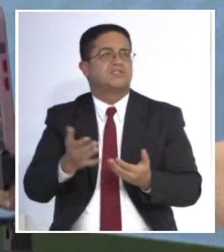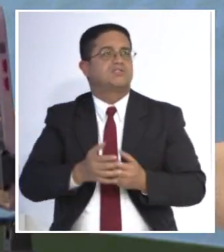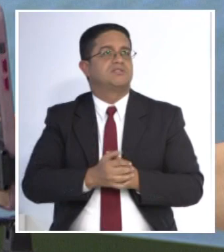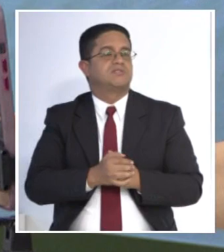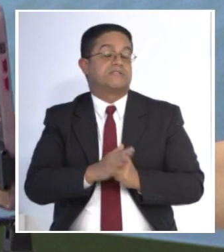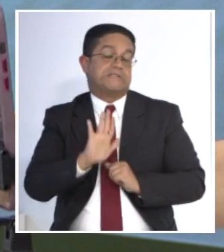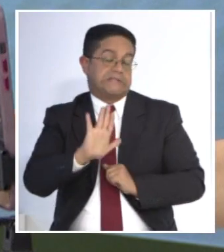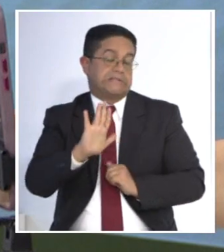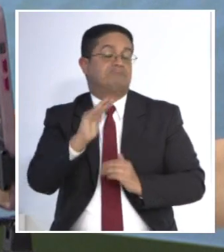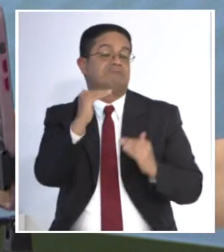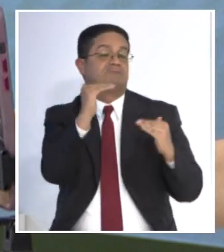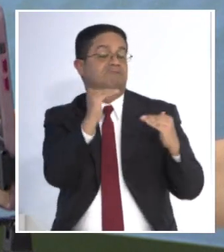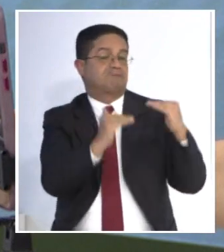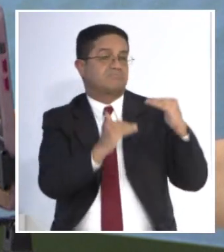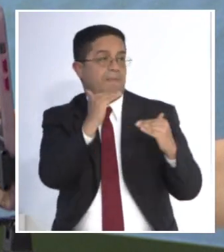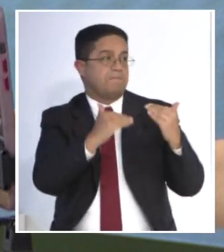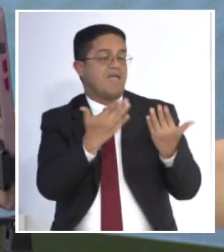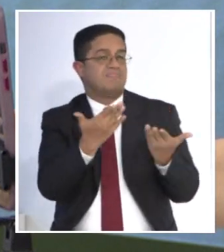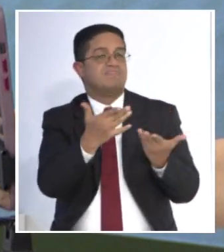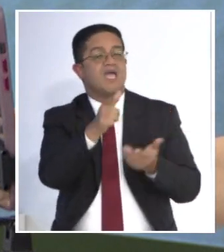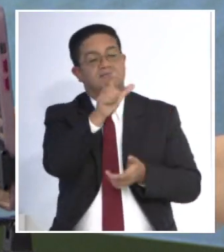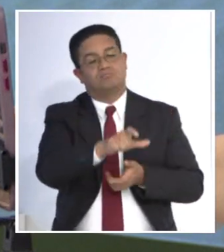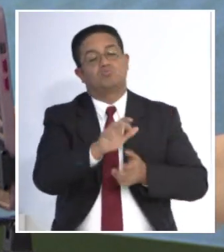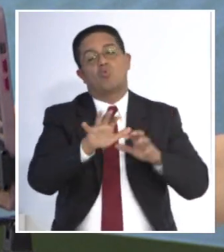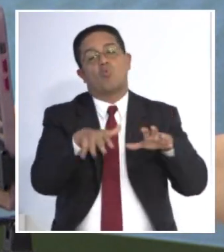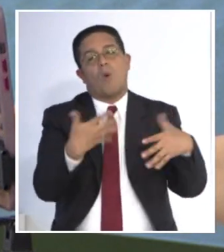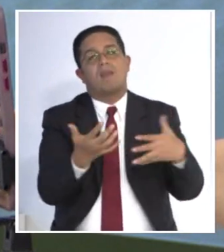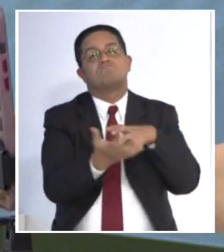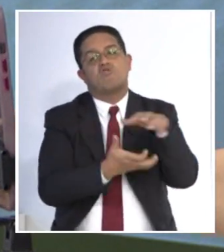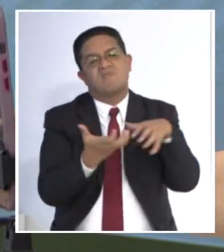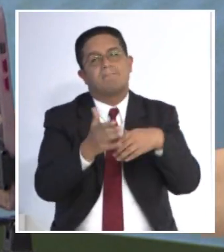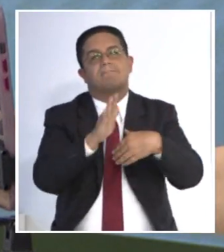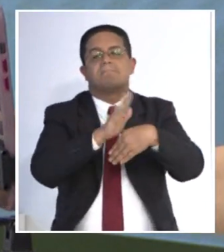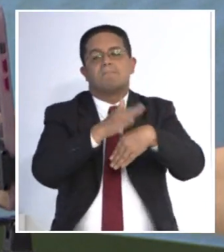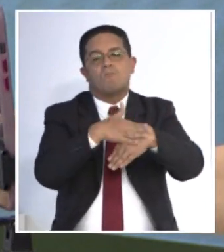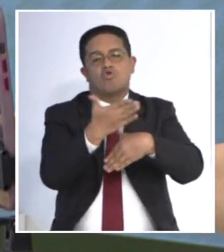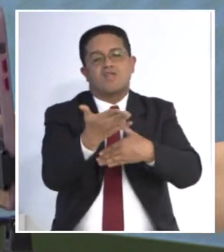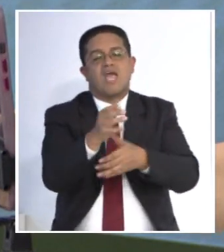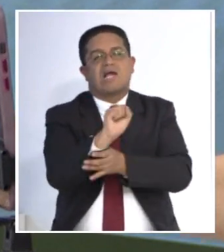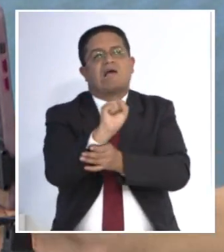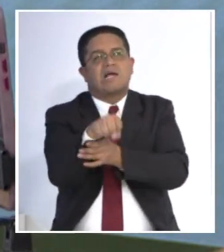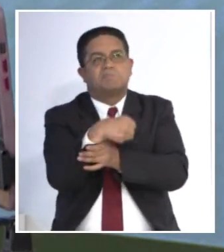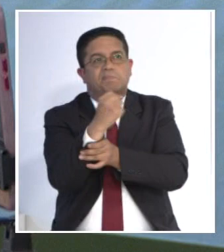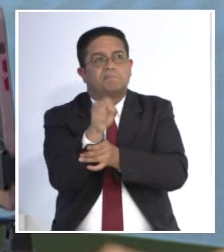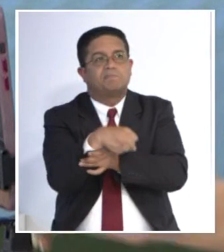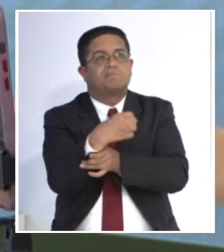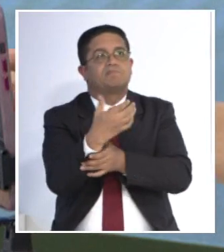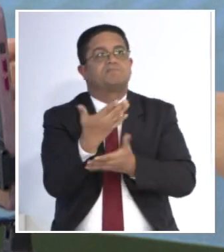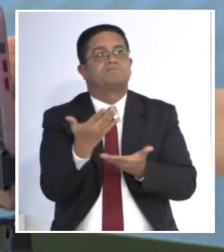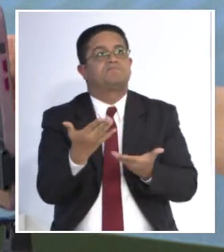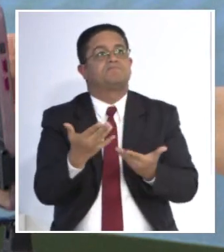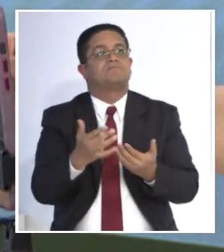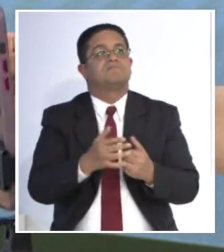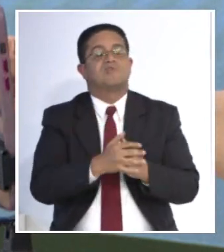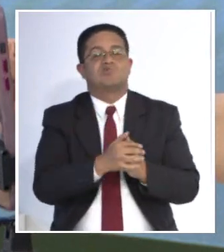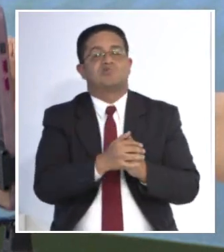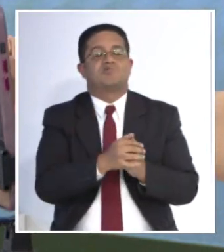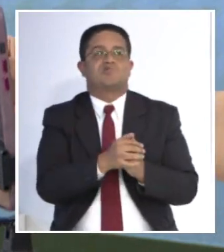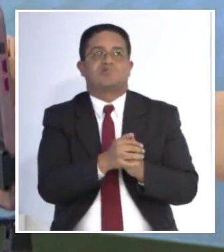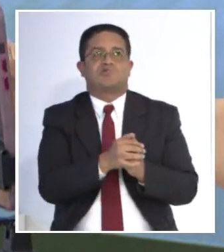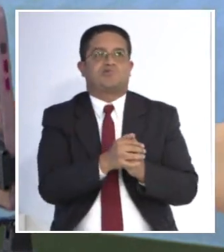grado de artrosis que pudiera tener el paciente y básicamente la patología que condicionó ese tipo de artrosis, si es un